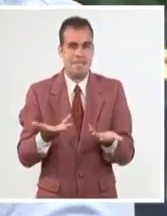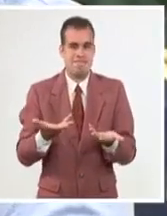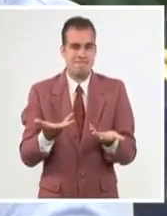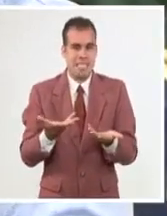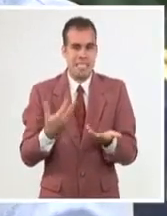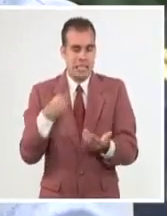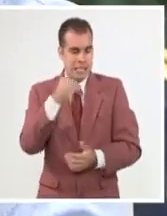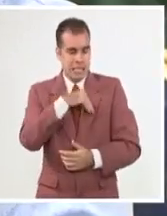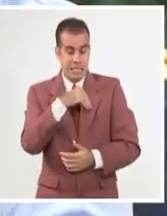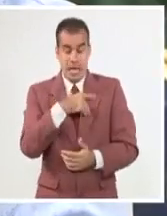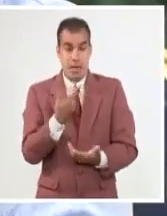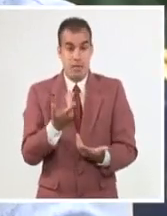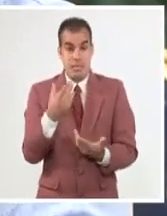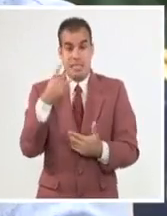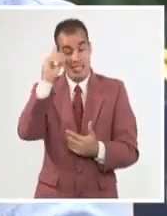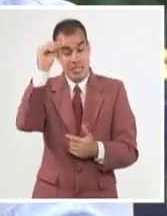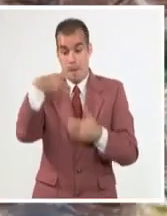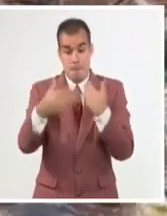carencia